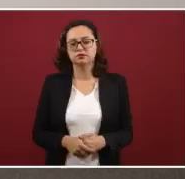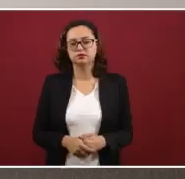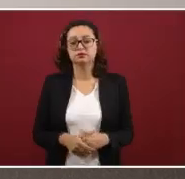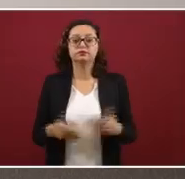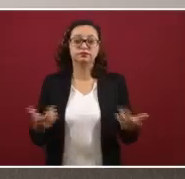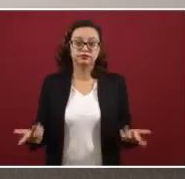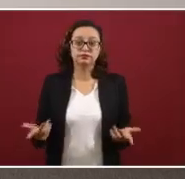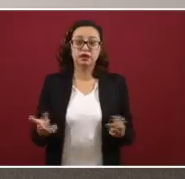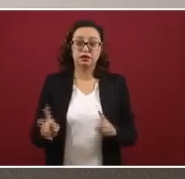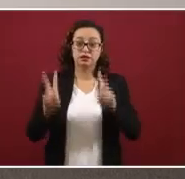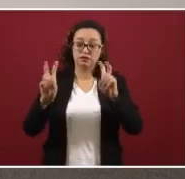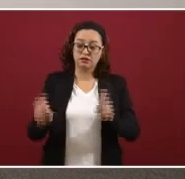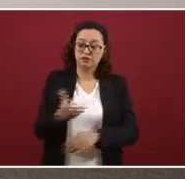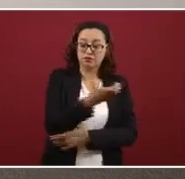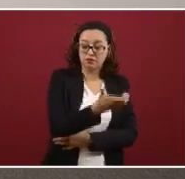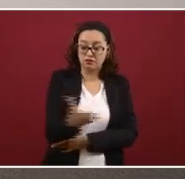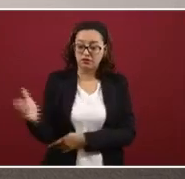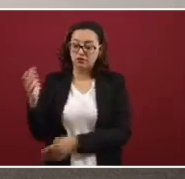resoluciones agrarias,